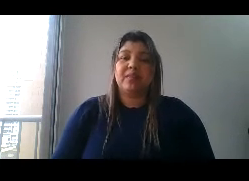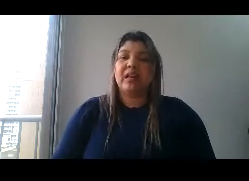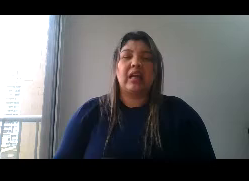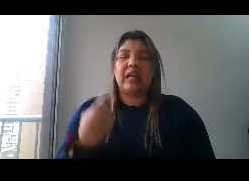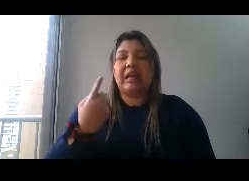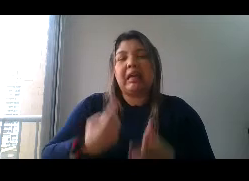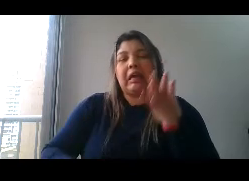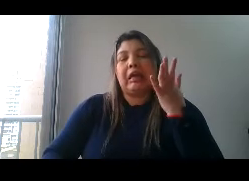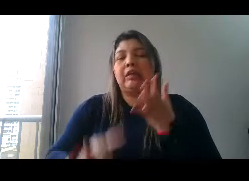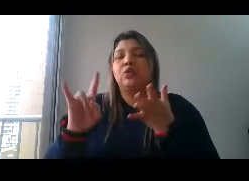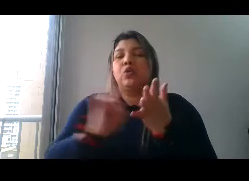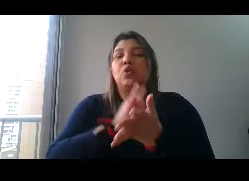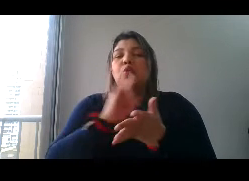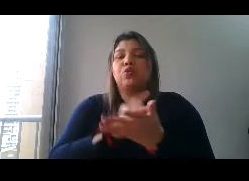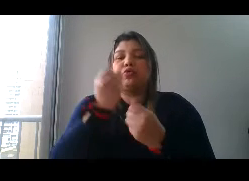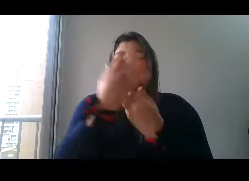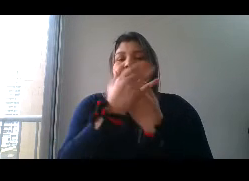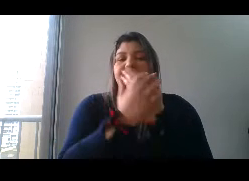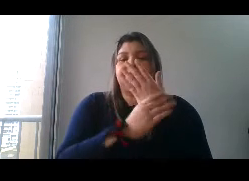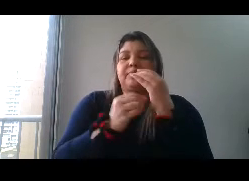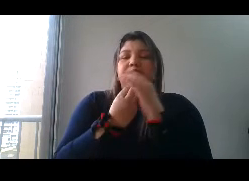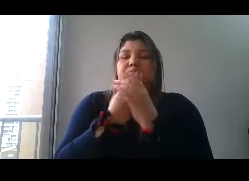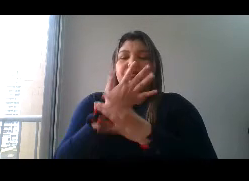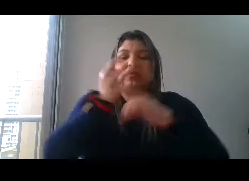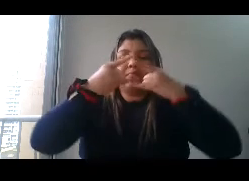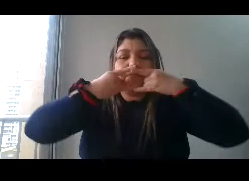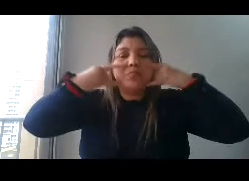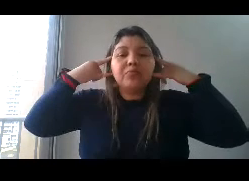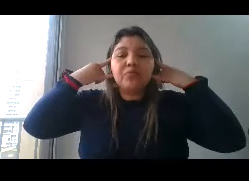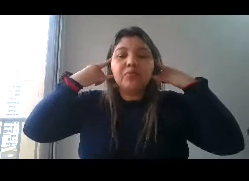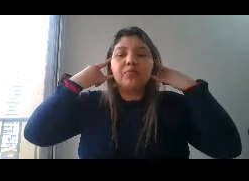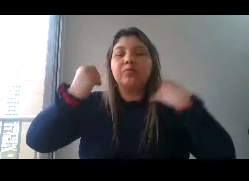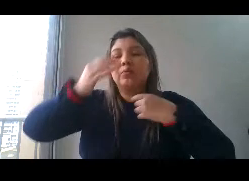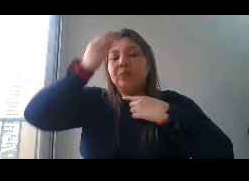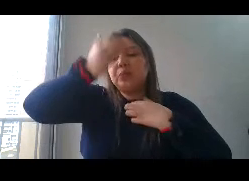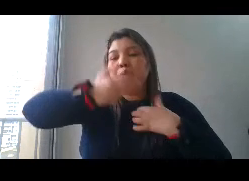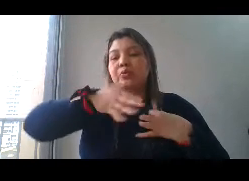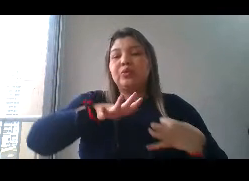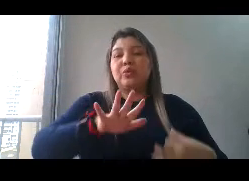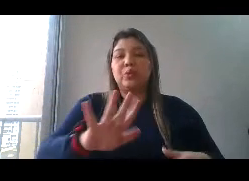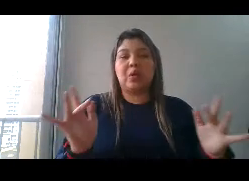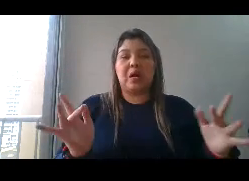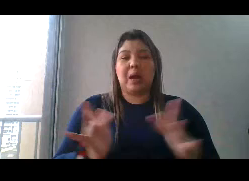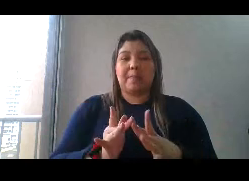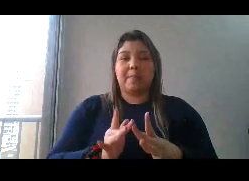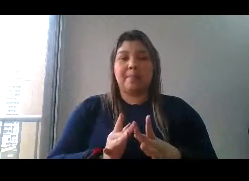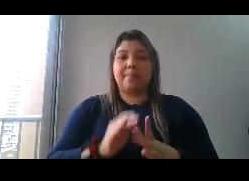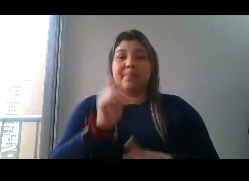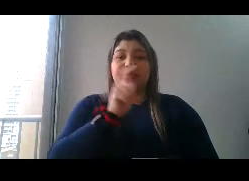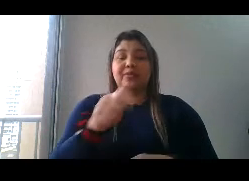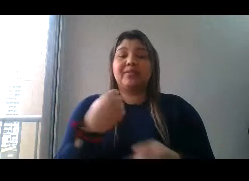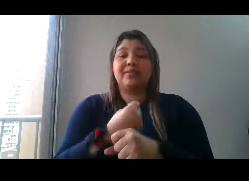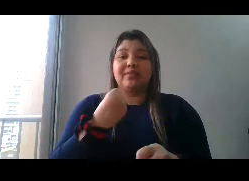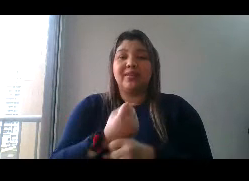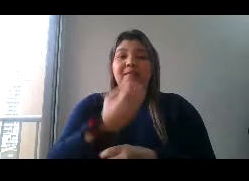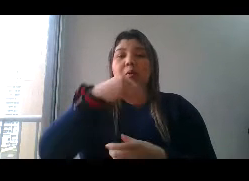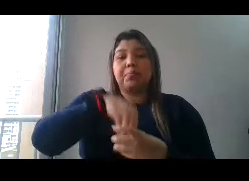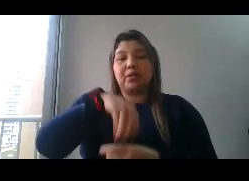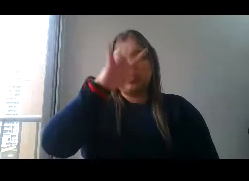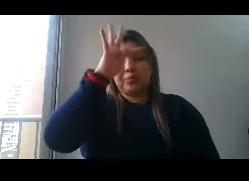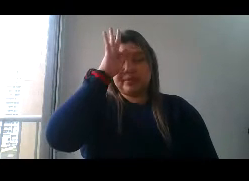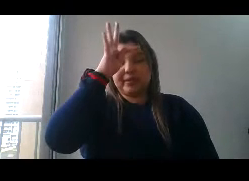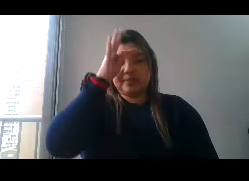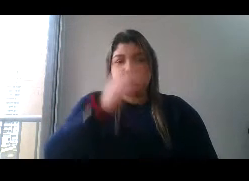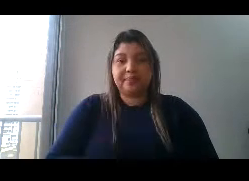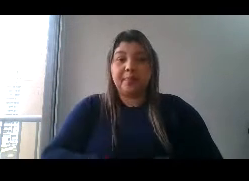protección personal por los profesionales o los trabajadores de la salud. El Ministerio de Salud y la Asociación